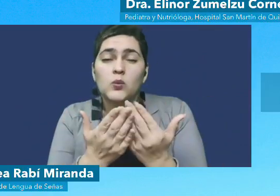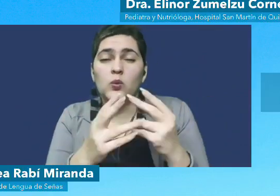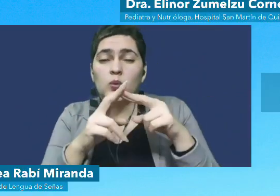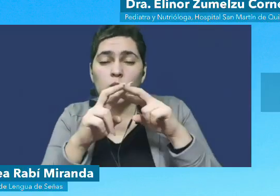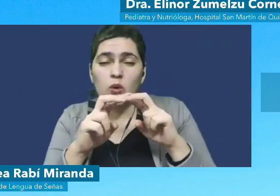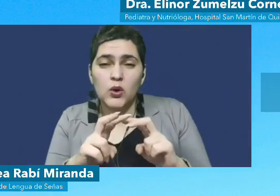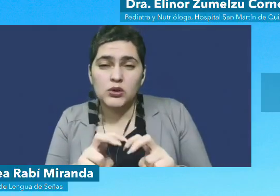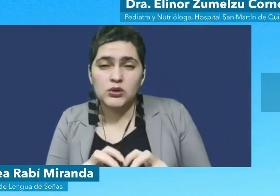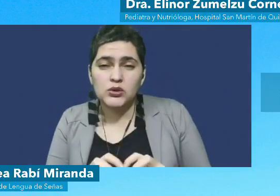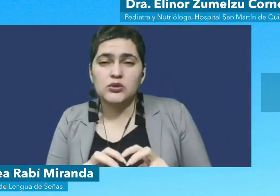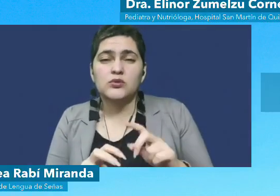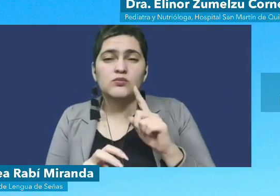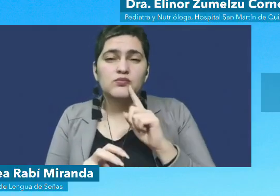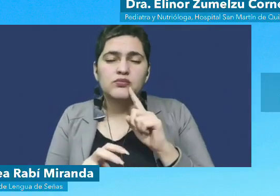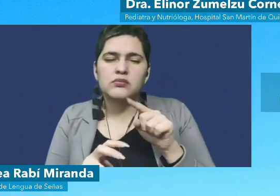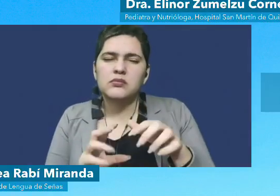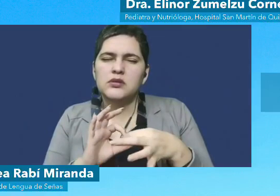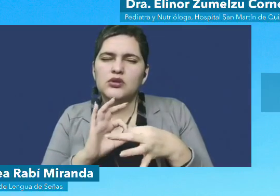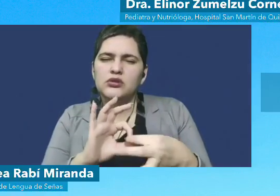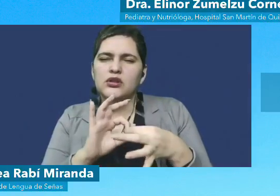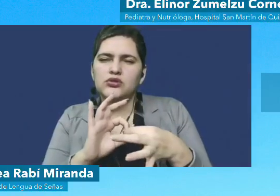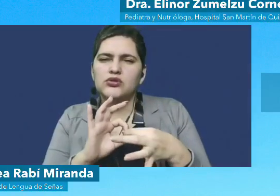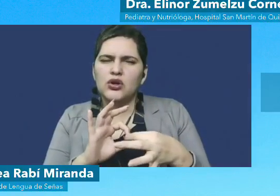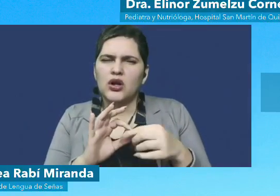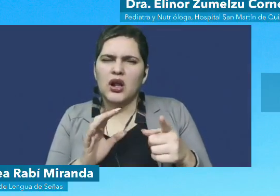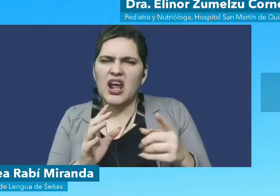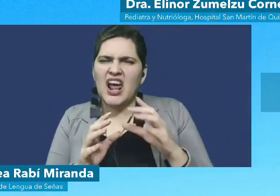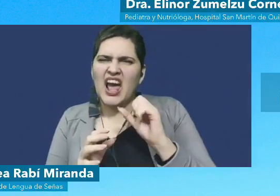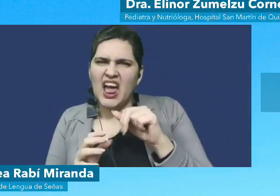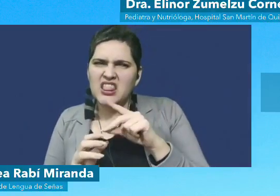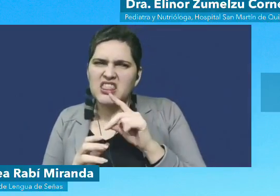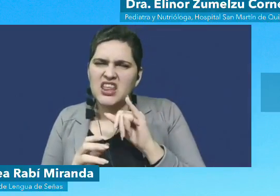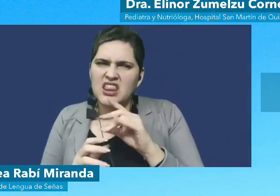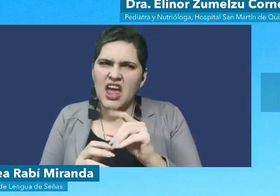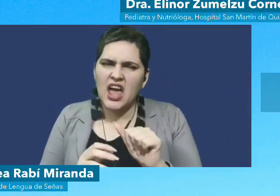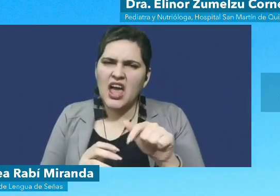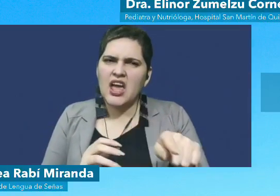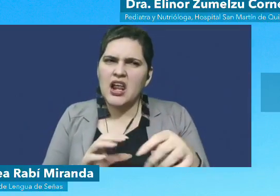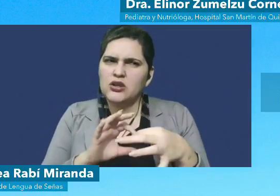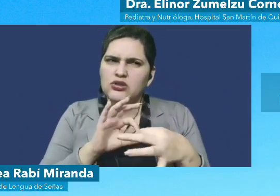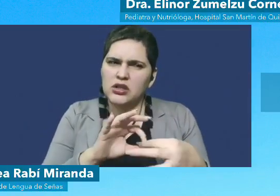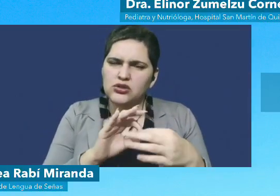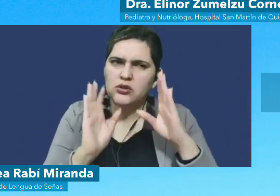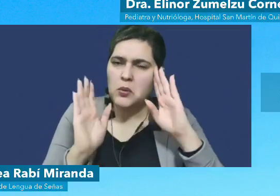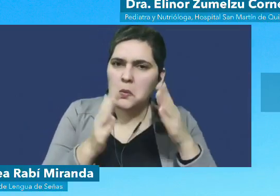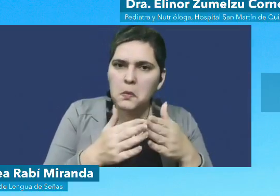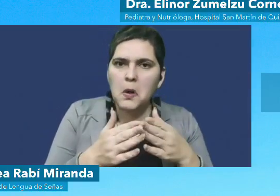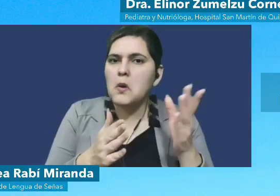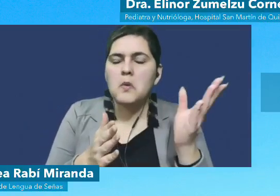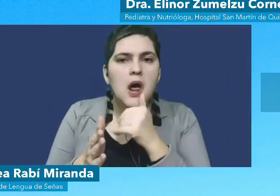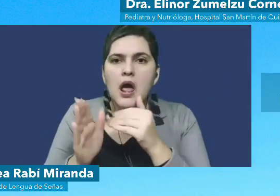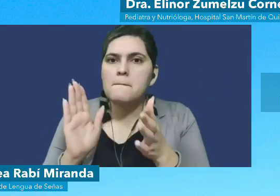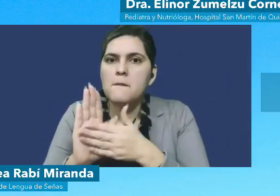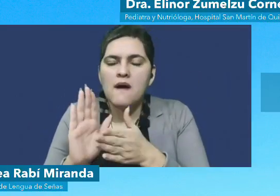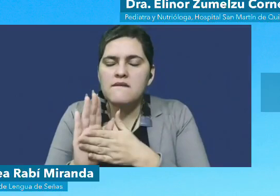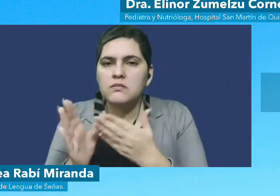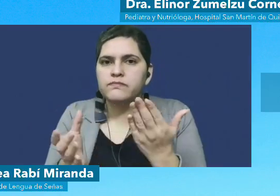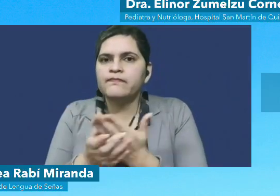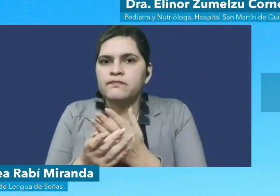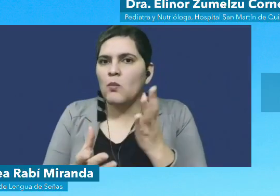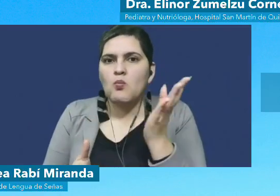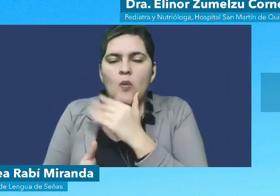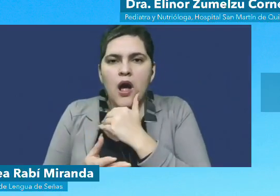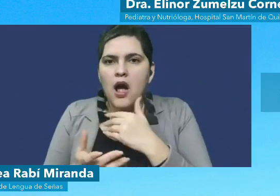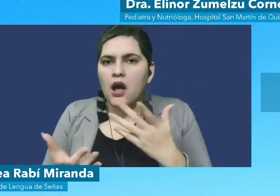buscaban esta asociación, ¿ya? Pero lo quise poner para decir que en realidad no hay una evidencia que diga que eso va a provocar síntomas, ¿ya? La cándida es un